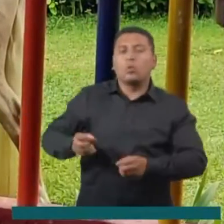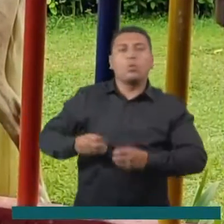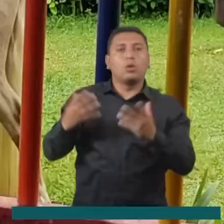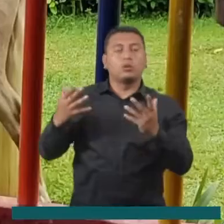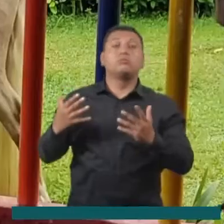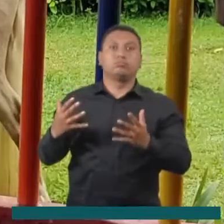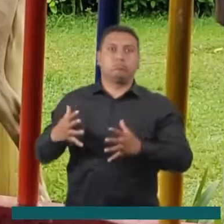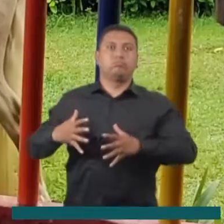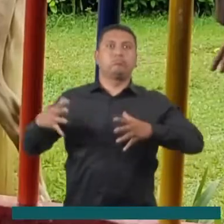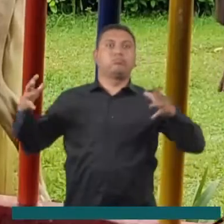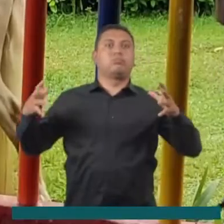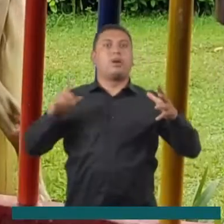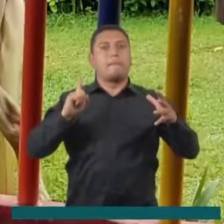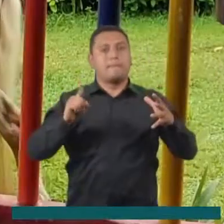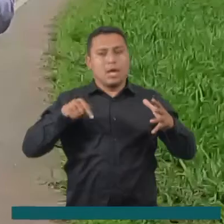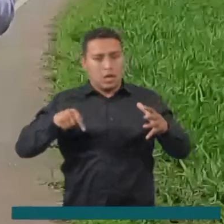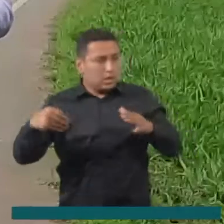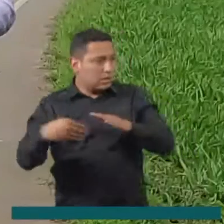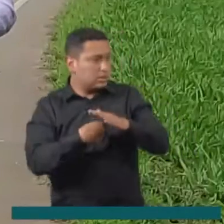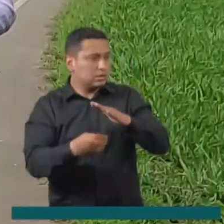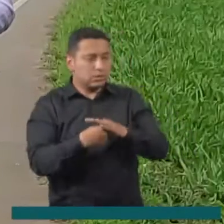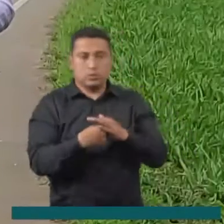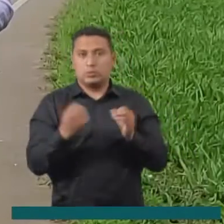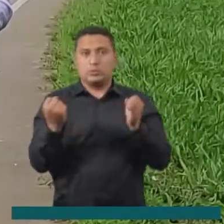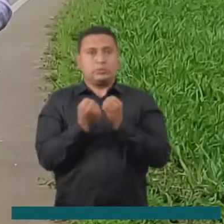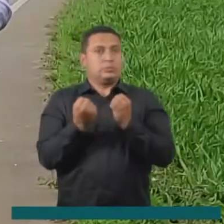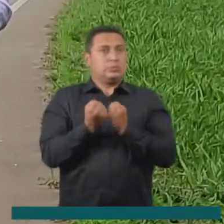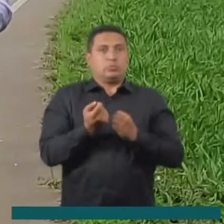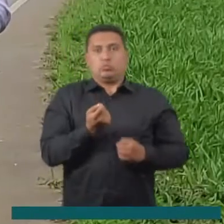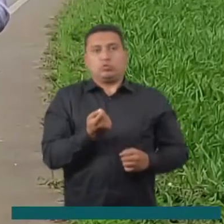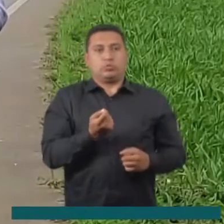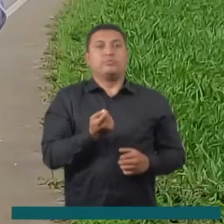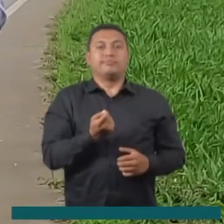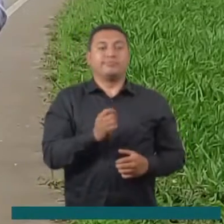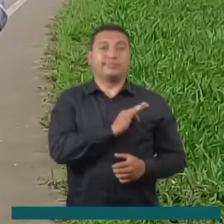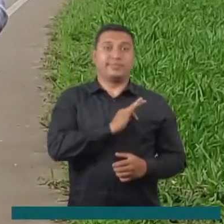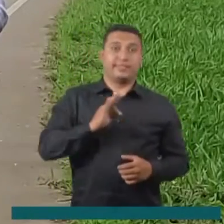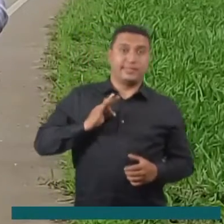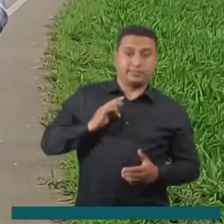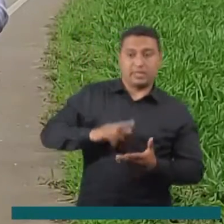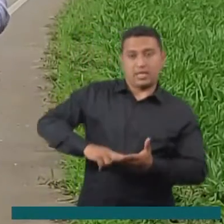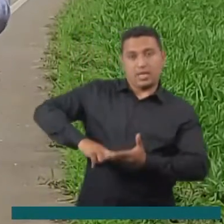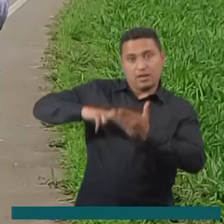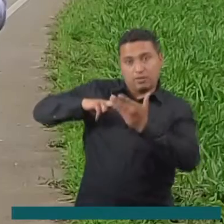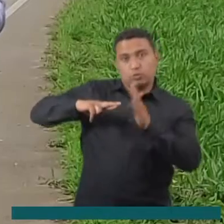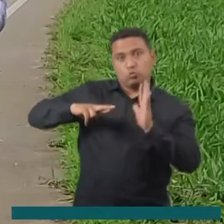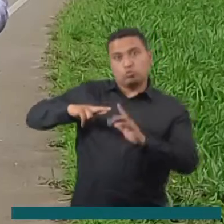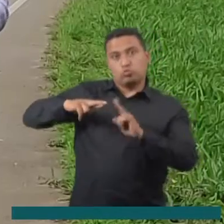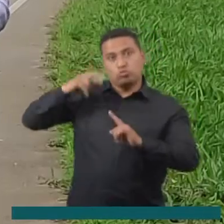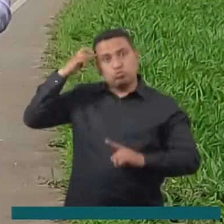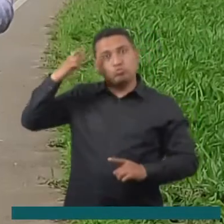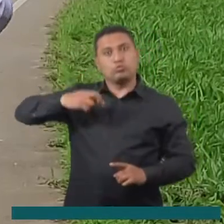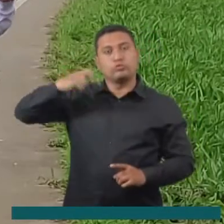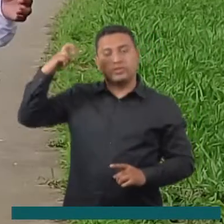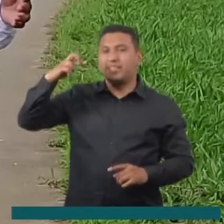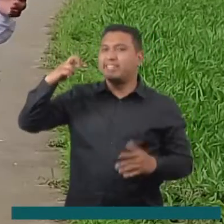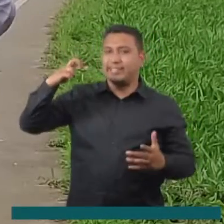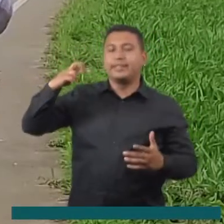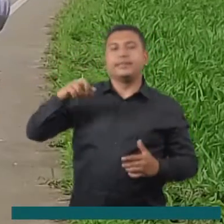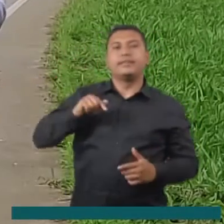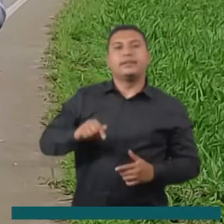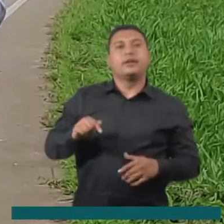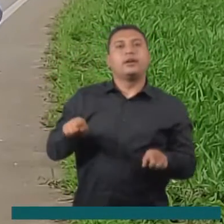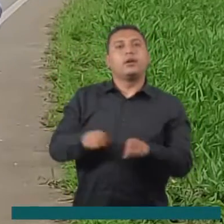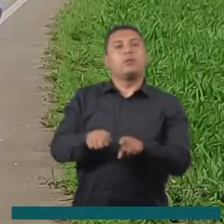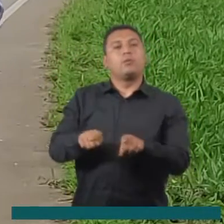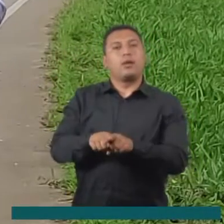servicios terapéuticos es muy limitado. Las terapias y la rehabilitación profesional son sinónimo de bienestar y de apoyo familiar